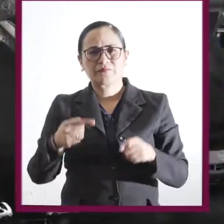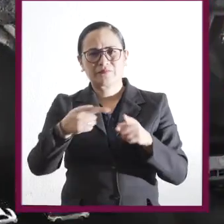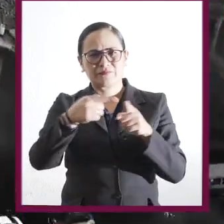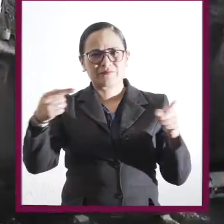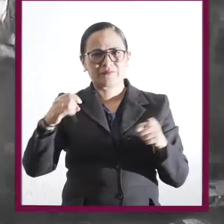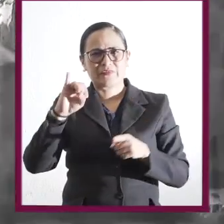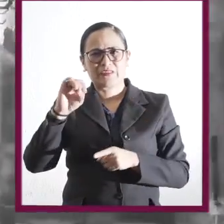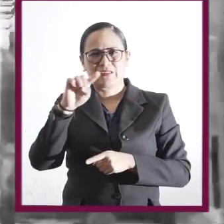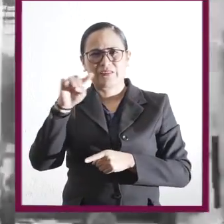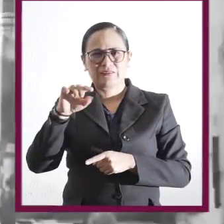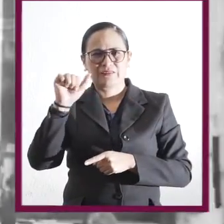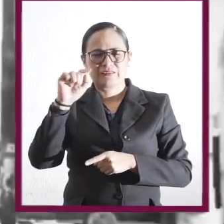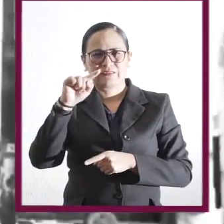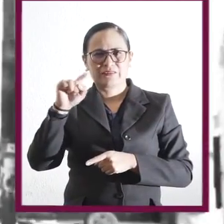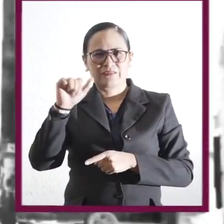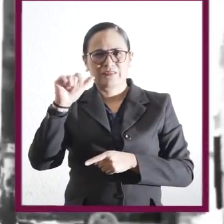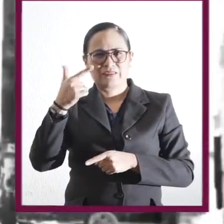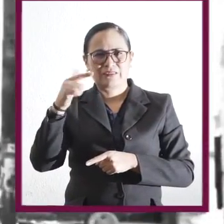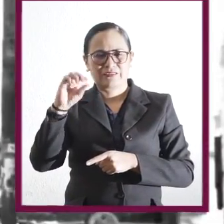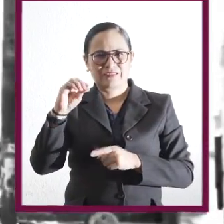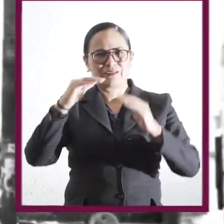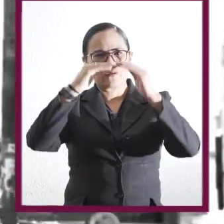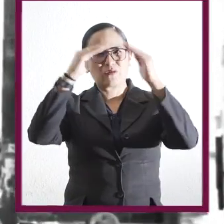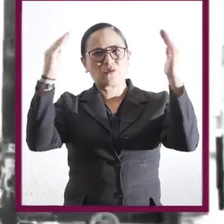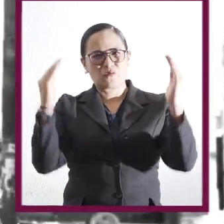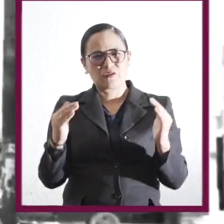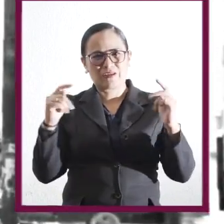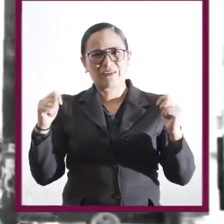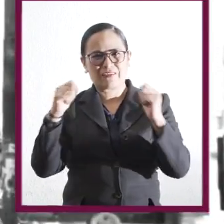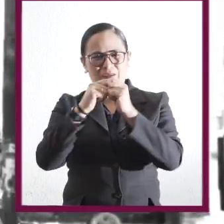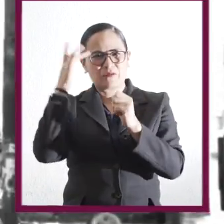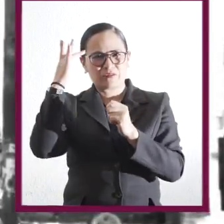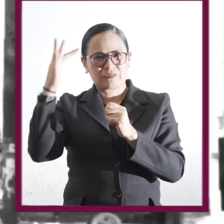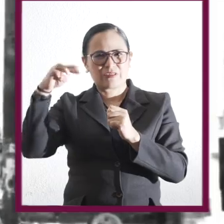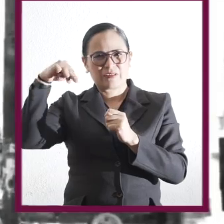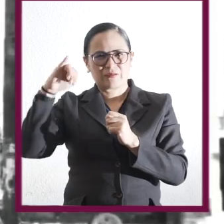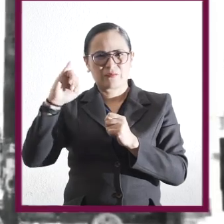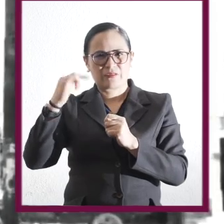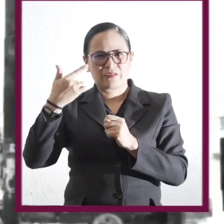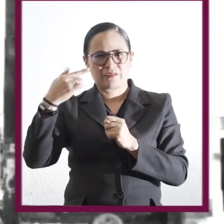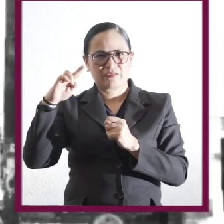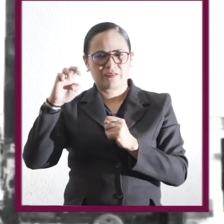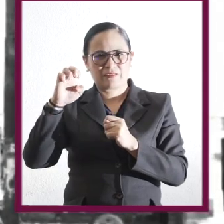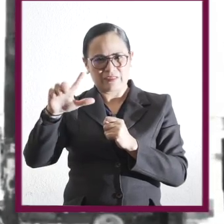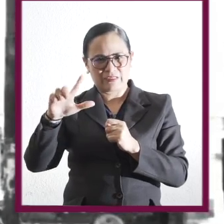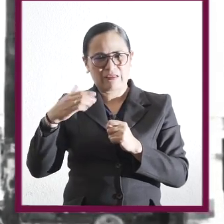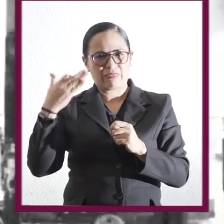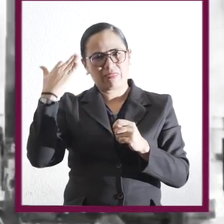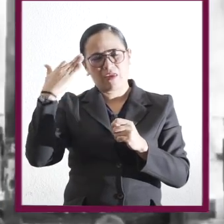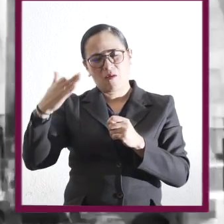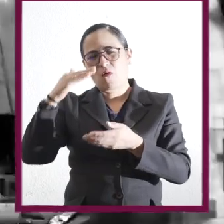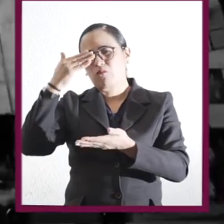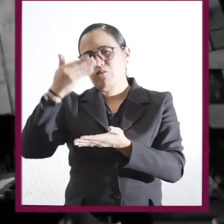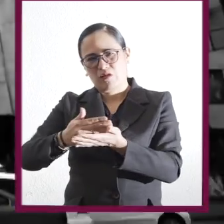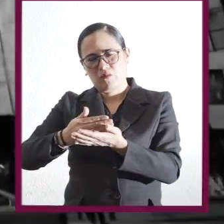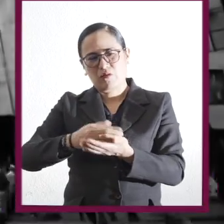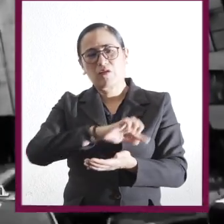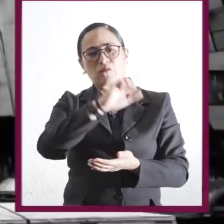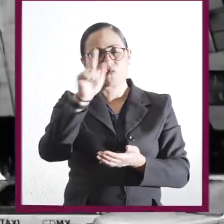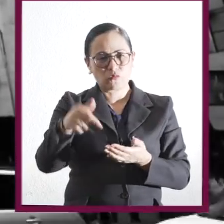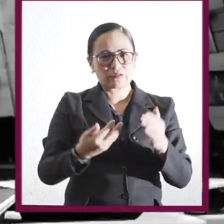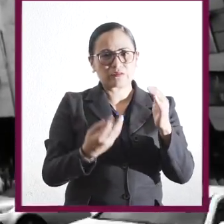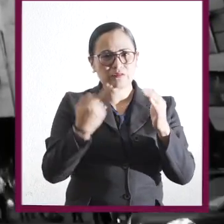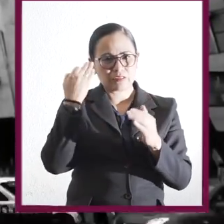En el cruce con Izazaga, la cúpula del Templo de San Miguel fue testigo del fin de una era y el nacimiento de otra, que